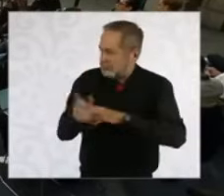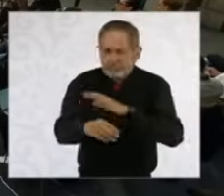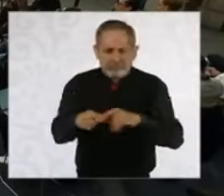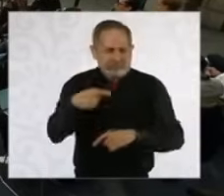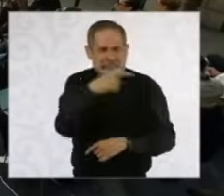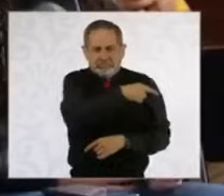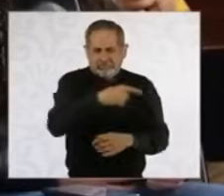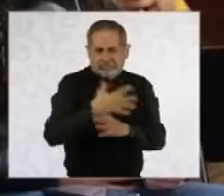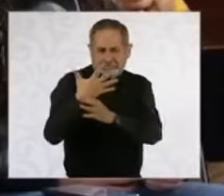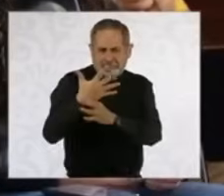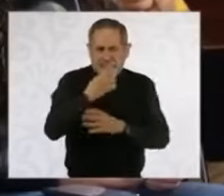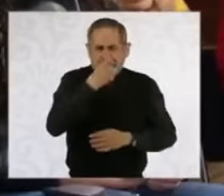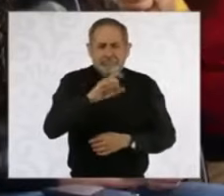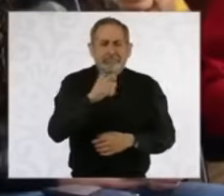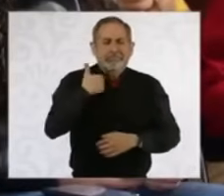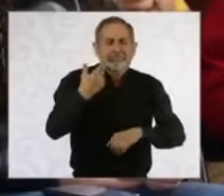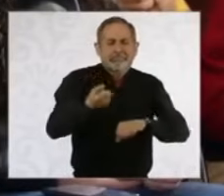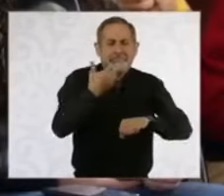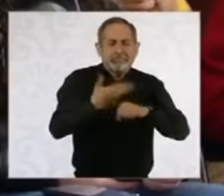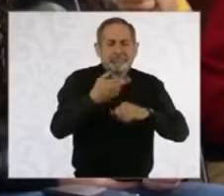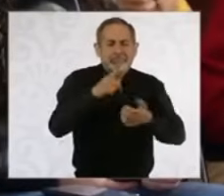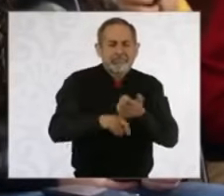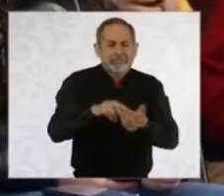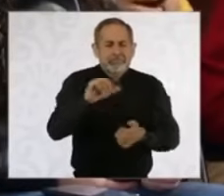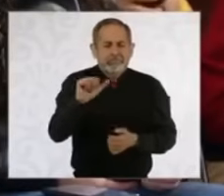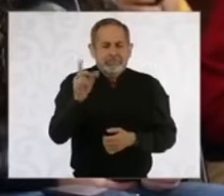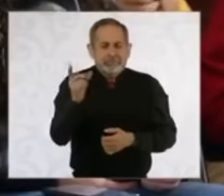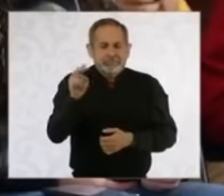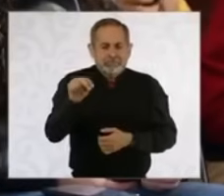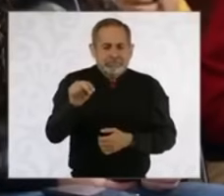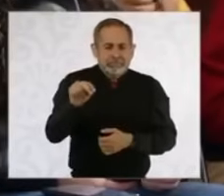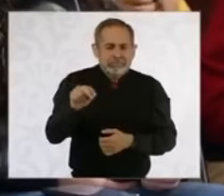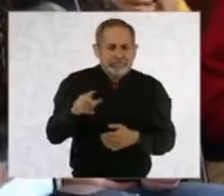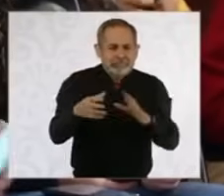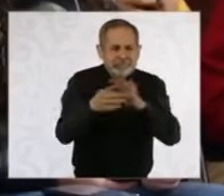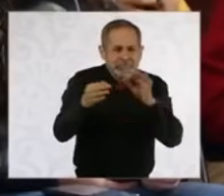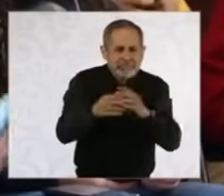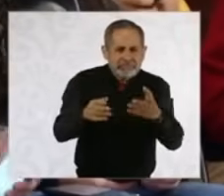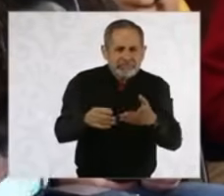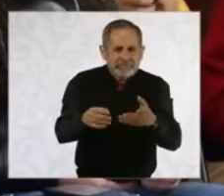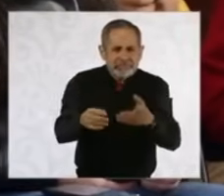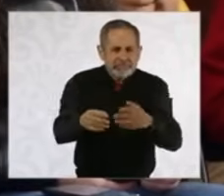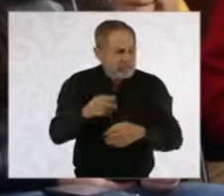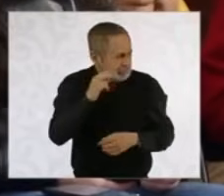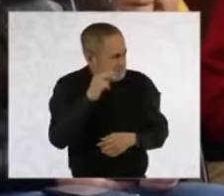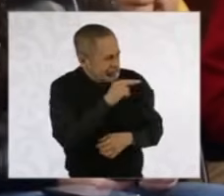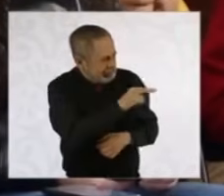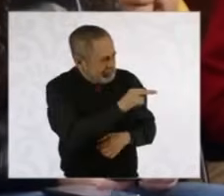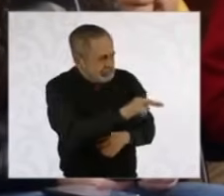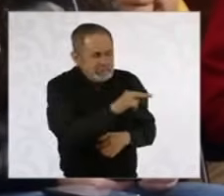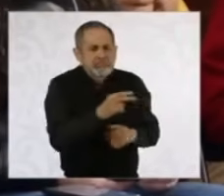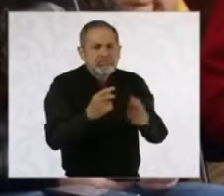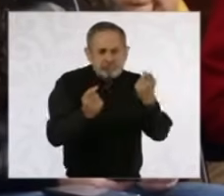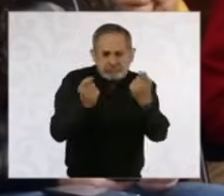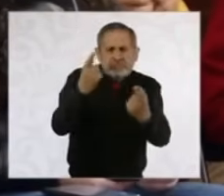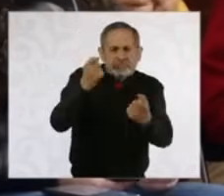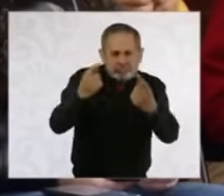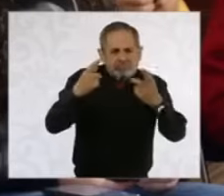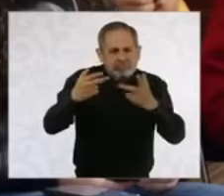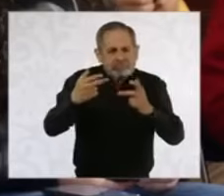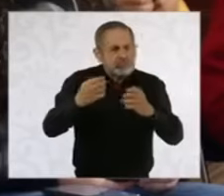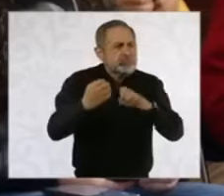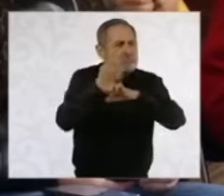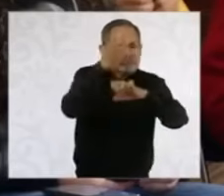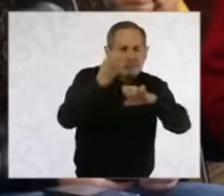unas palabras del entonces el exsecretario de Gobernación, Adán Augusto, que decía, pues baño en sangre. Pues sí, vean algunos estados, como fue en